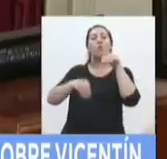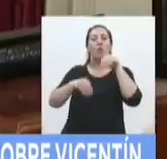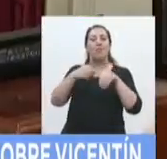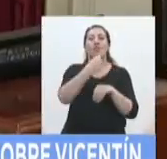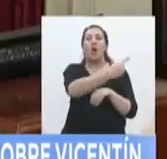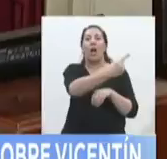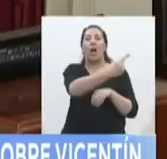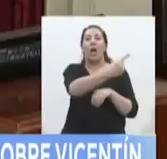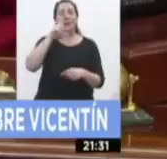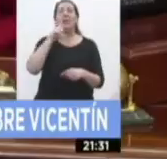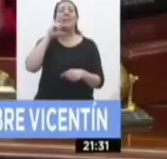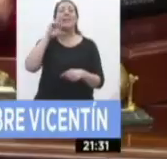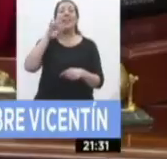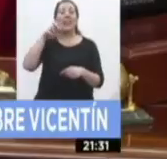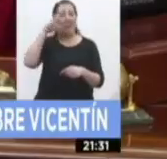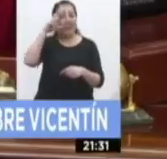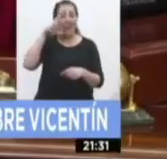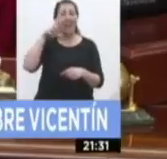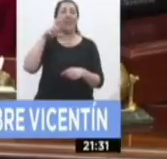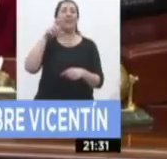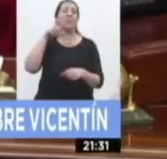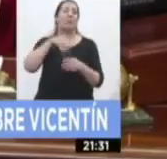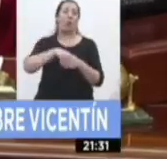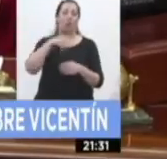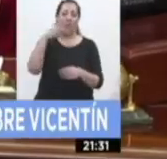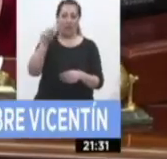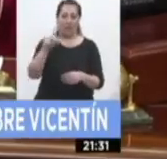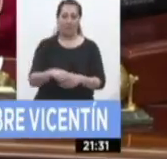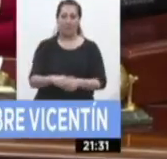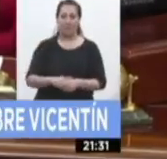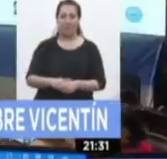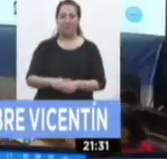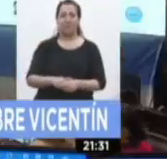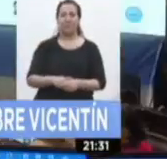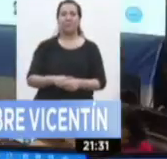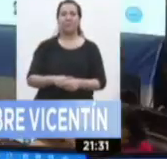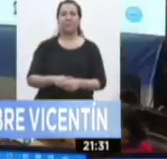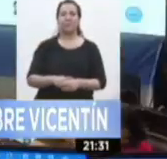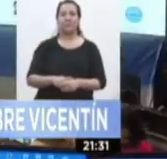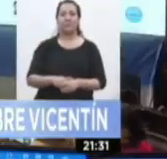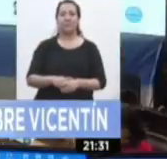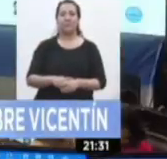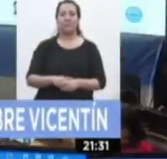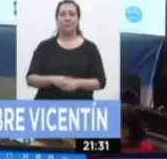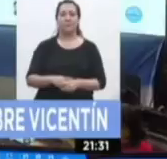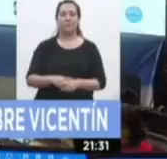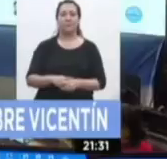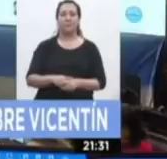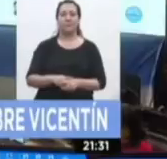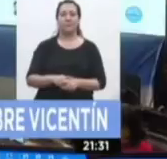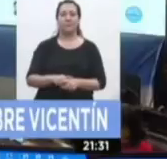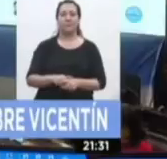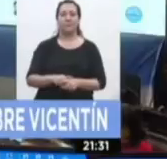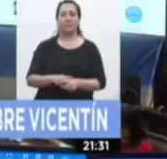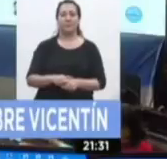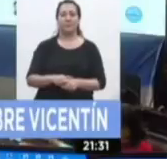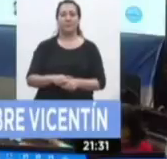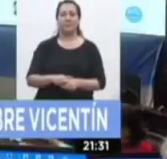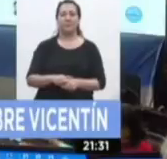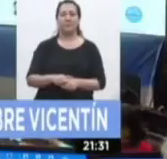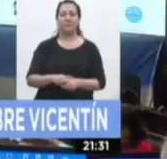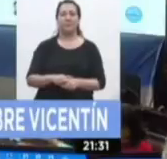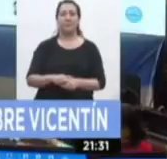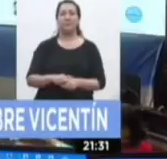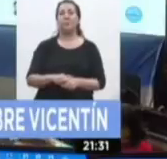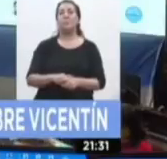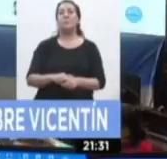les ajustan a los jubilados, va a recibir una pensión vitalicia. No les da la cara, no tienen vergüenza. Senador, en pandemia